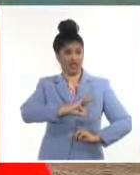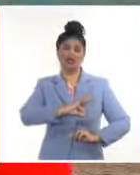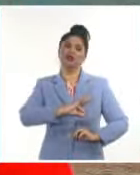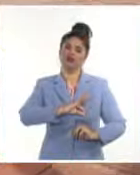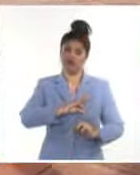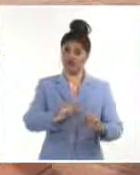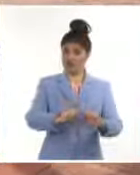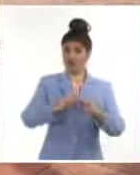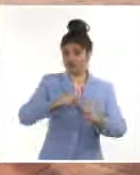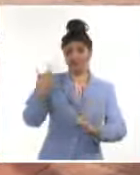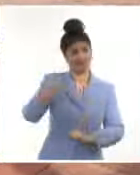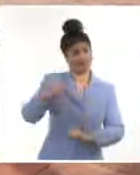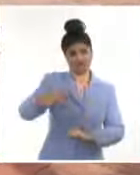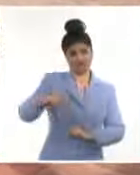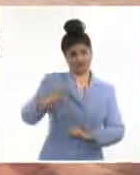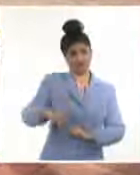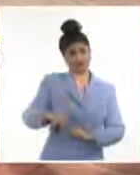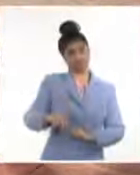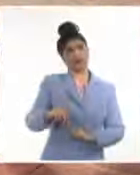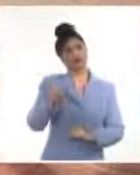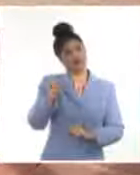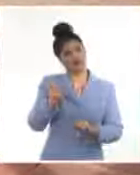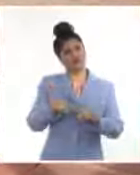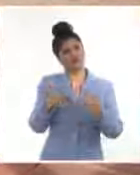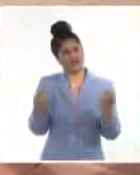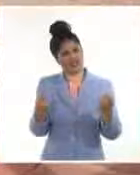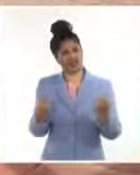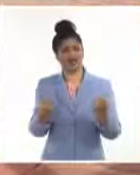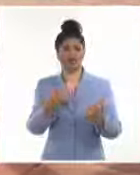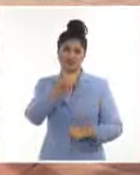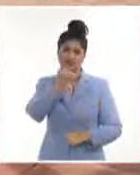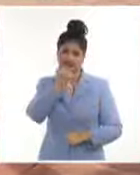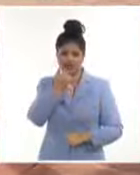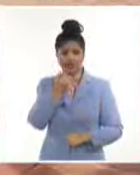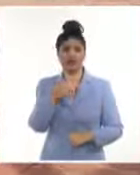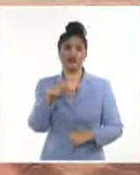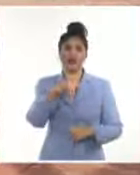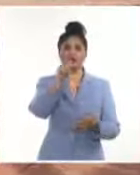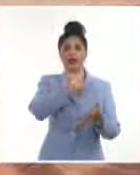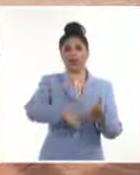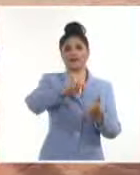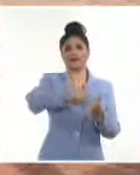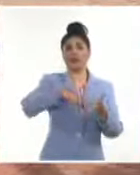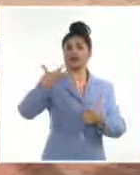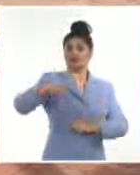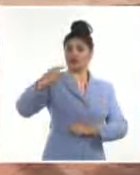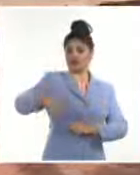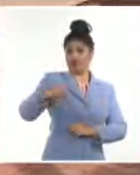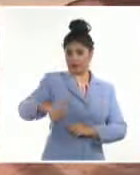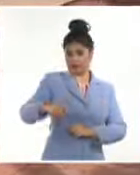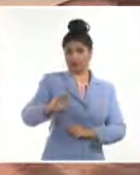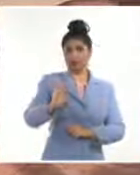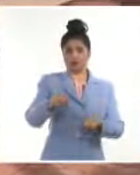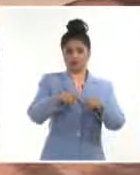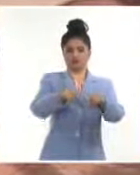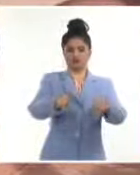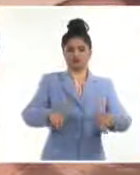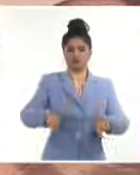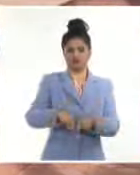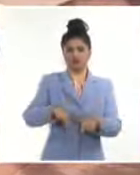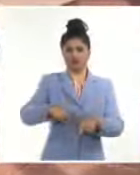partir de ahora, con mi entrenador, trazamos un plan de entrenamiento. Vamos a entrenar en canchas que tengan un